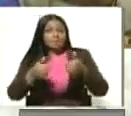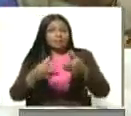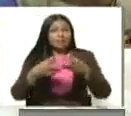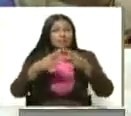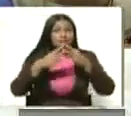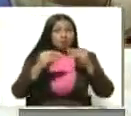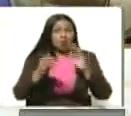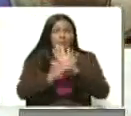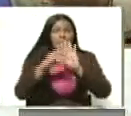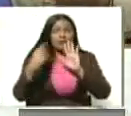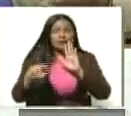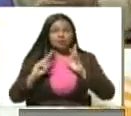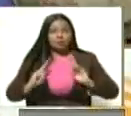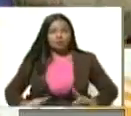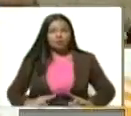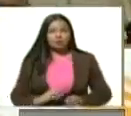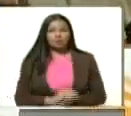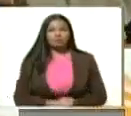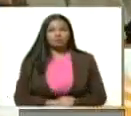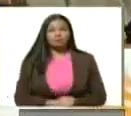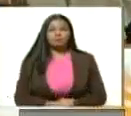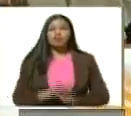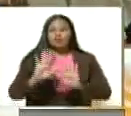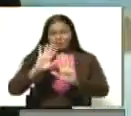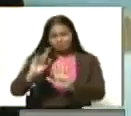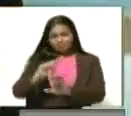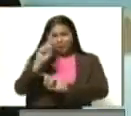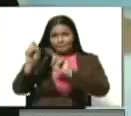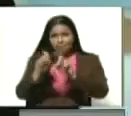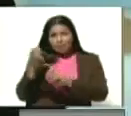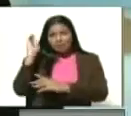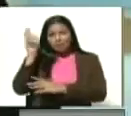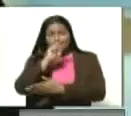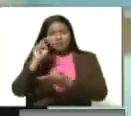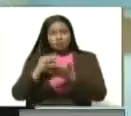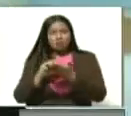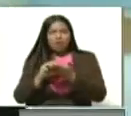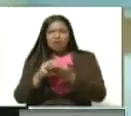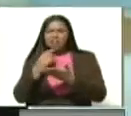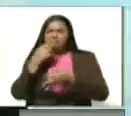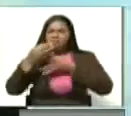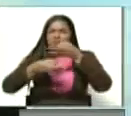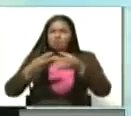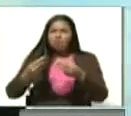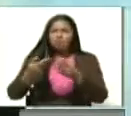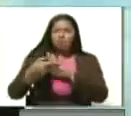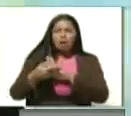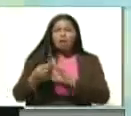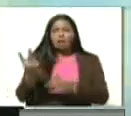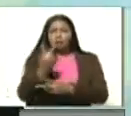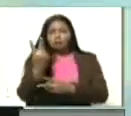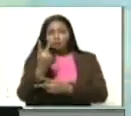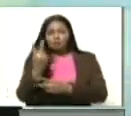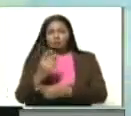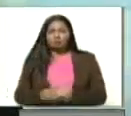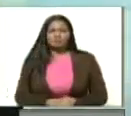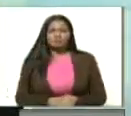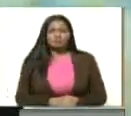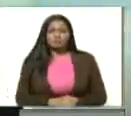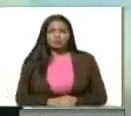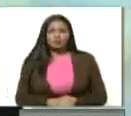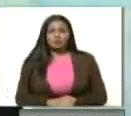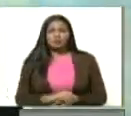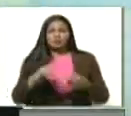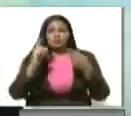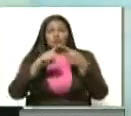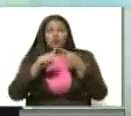principio de derechos humanos. Ahora, le pregunto, en el caso de la Asamblea Nacional, porque se habla mucho y hay dos temas, se habla o